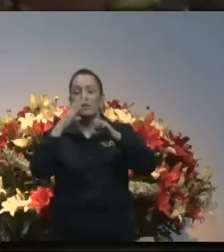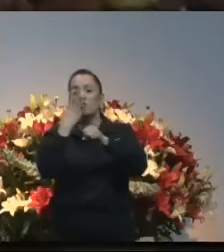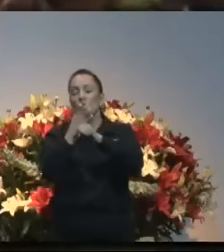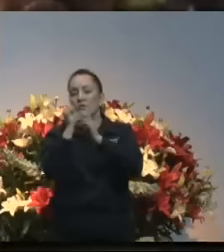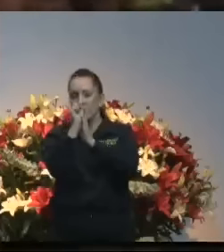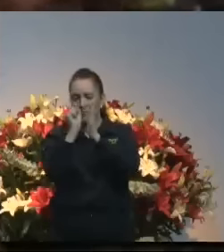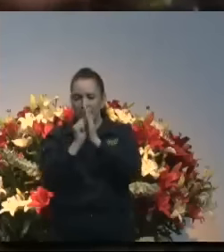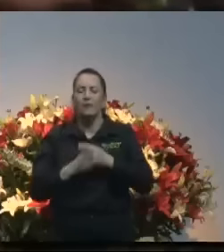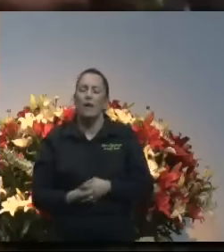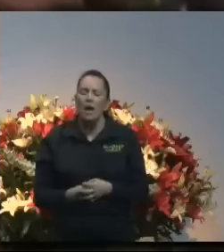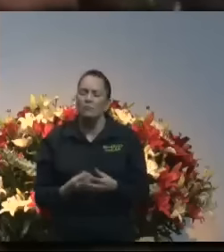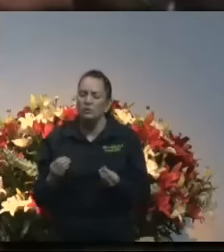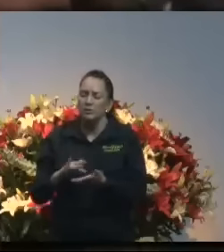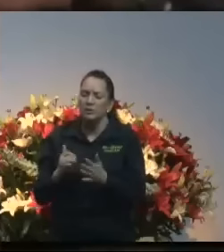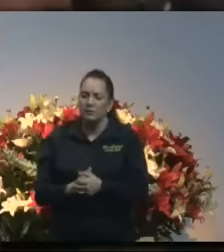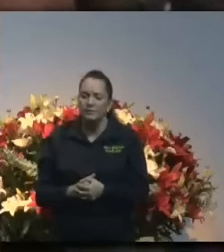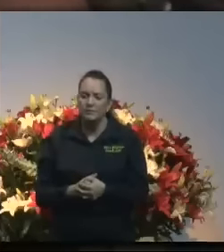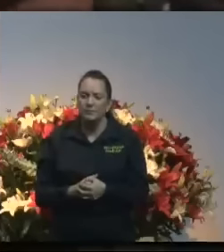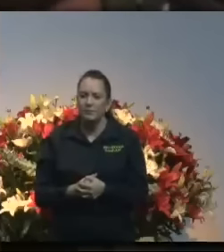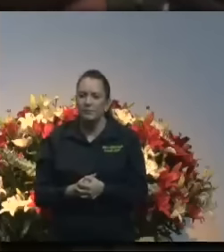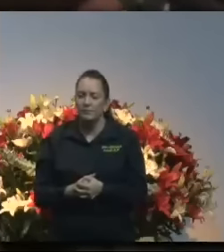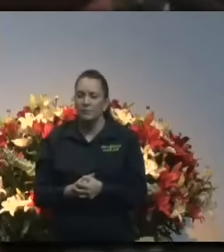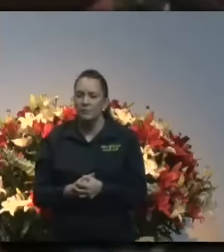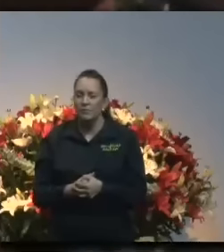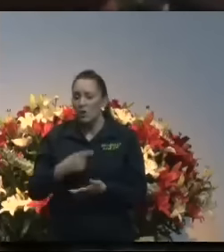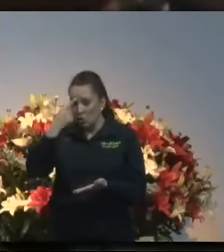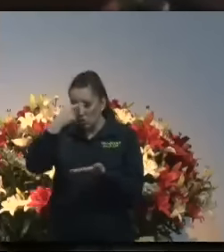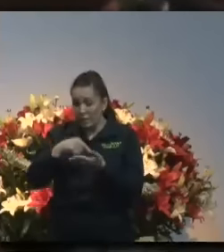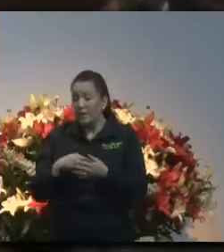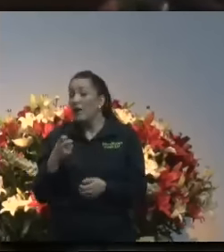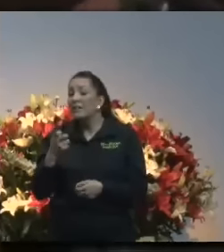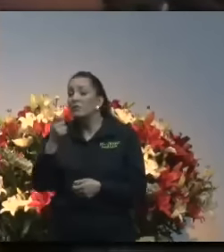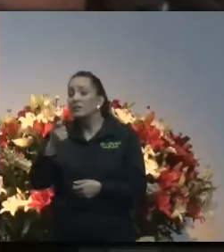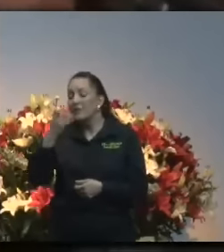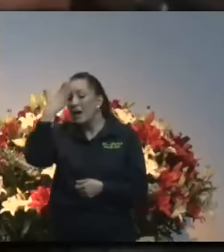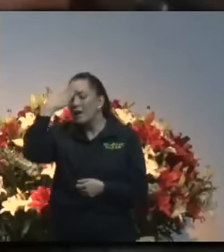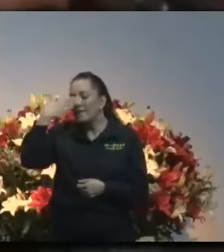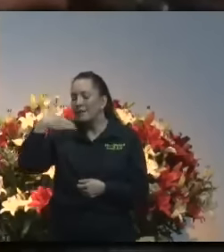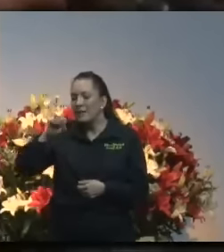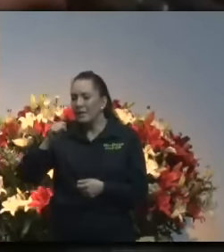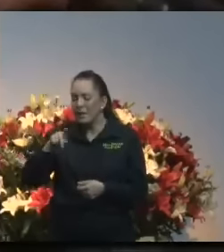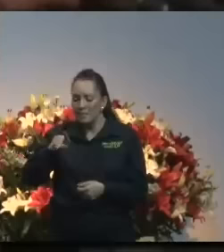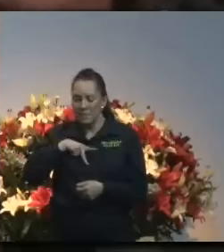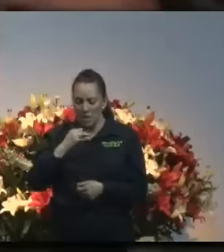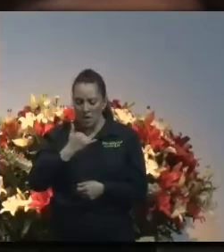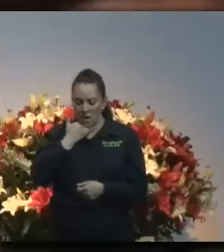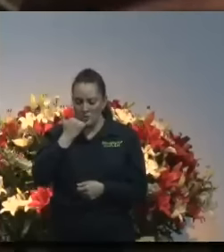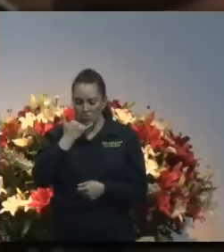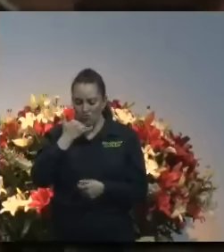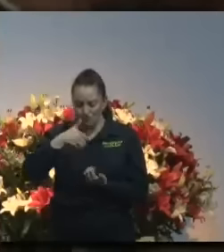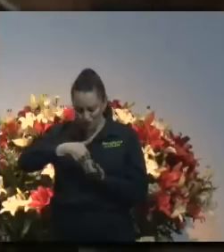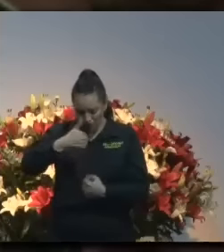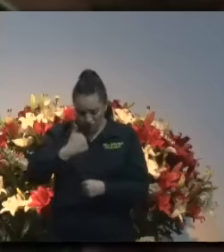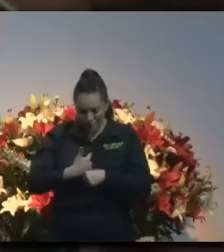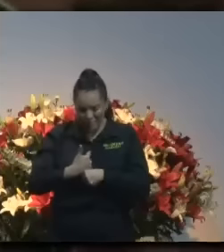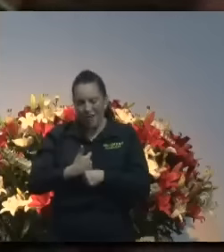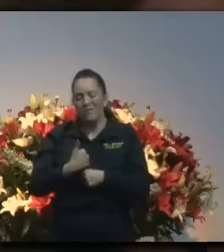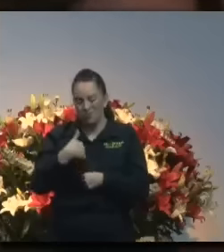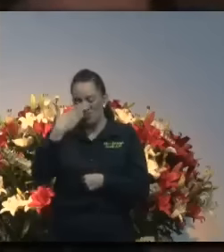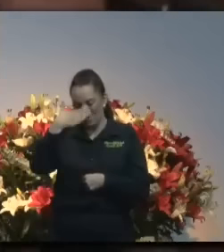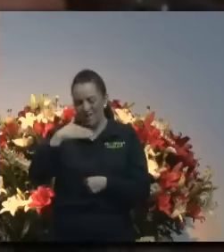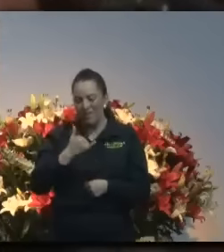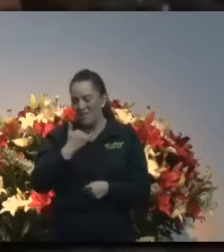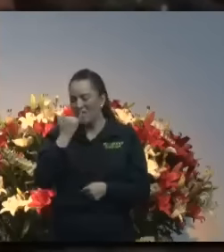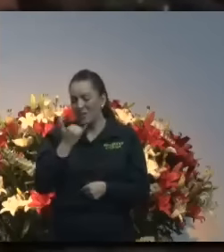Gracias. Es la capacidad de poder reconocer los errores propios y de poder reconocer también